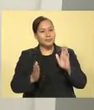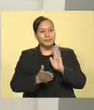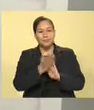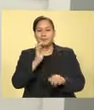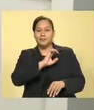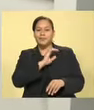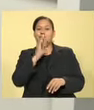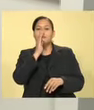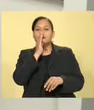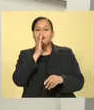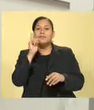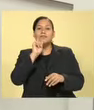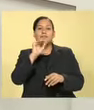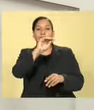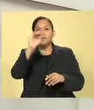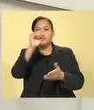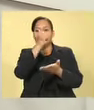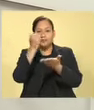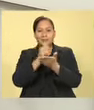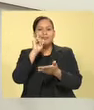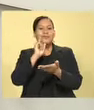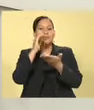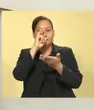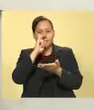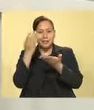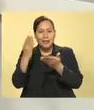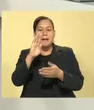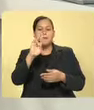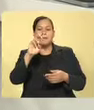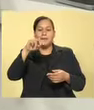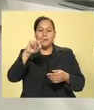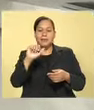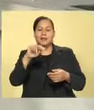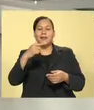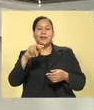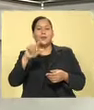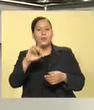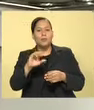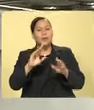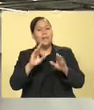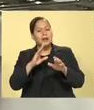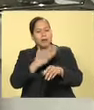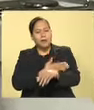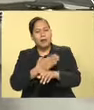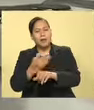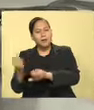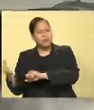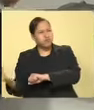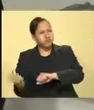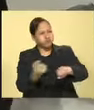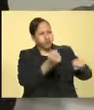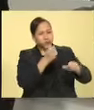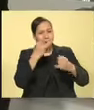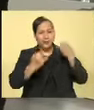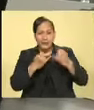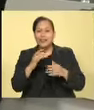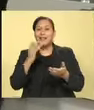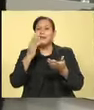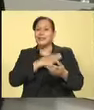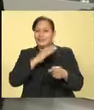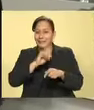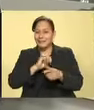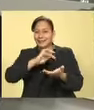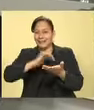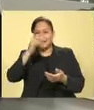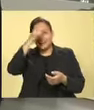vámonos, mi querido Frank, en Mujer de Ciudad con nuestra guapísima Brenda Angulo, porque nos va a llevar a jugar béisbol. Ay, muy buenos días. Gracias,